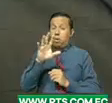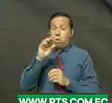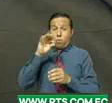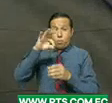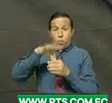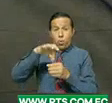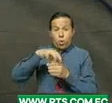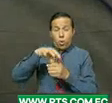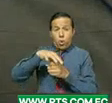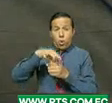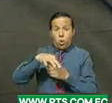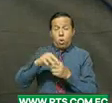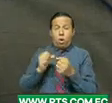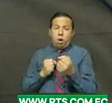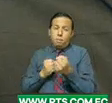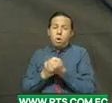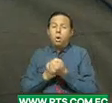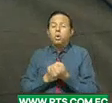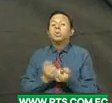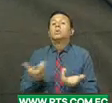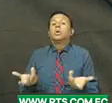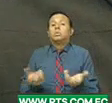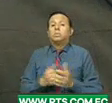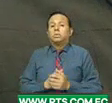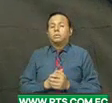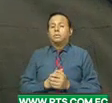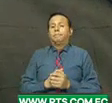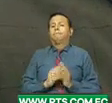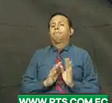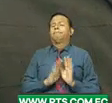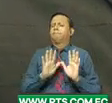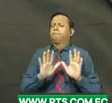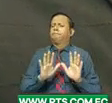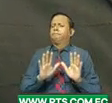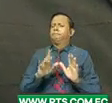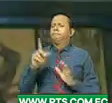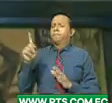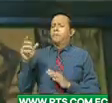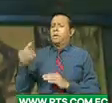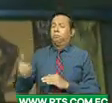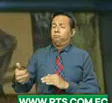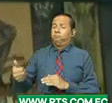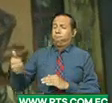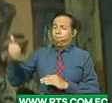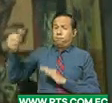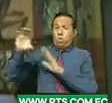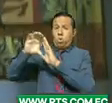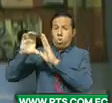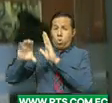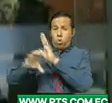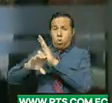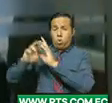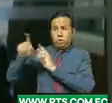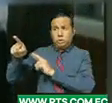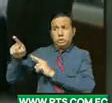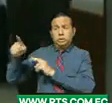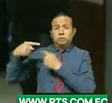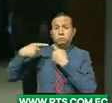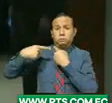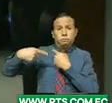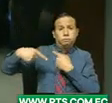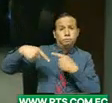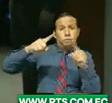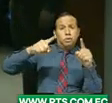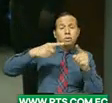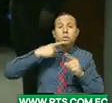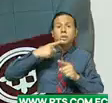con el CIADE no desconocen el dictamen de la Corte Constitucional que estableció no era necesaria la venia